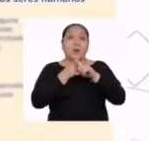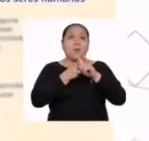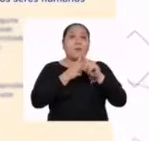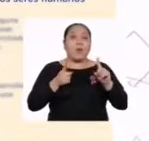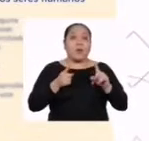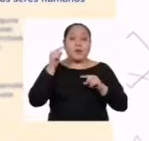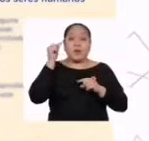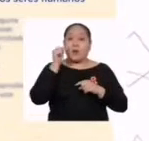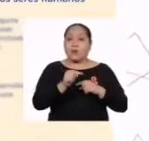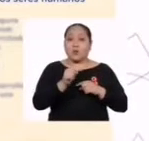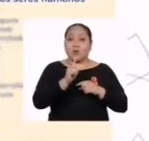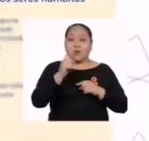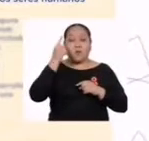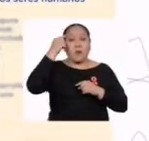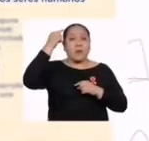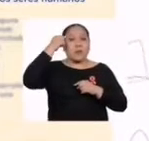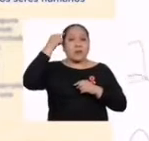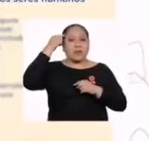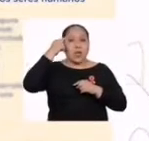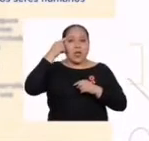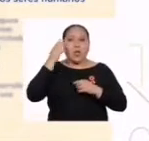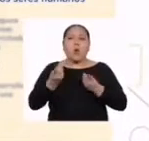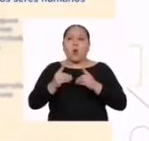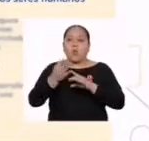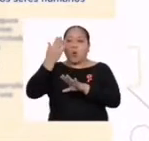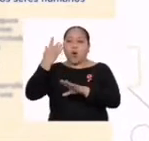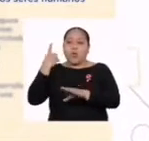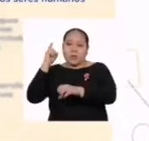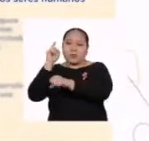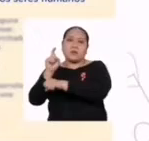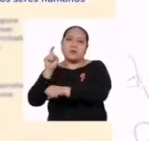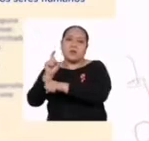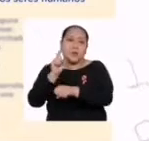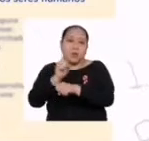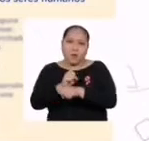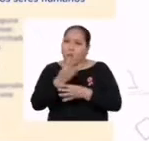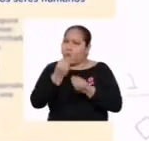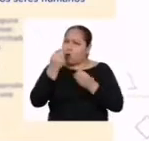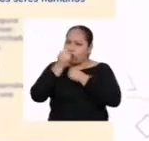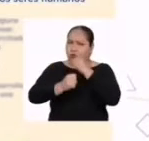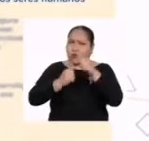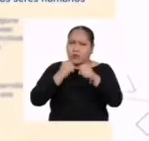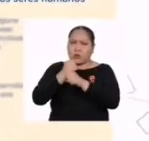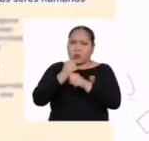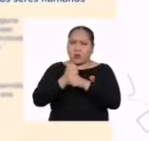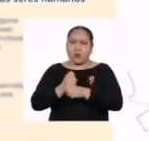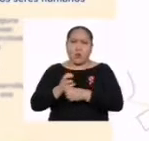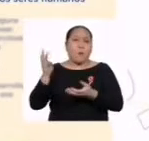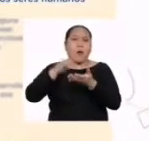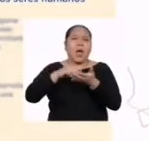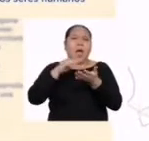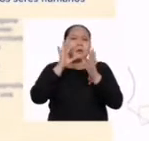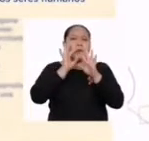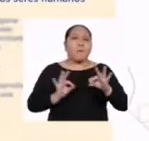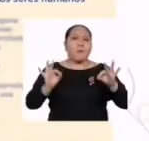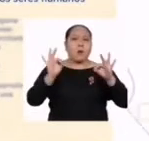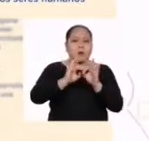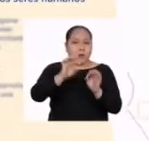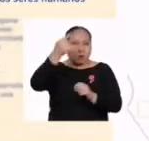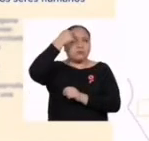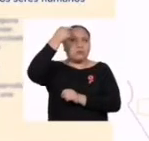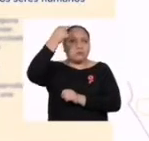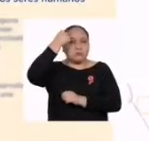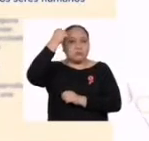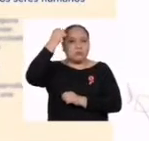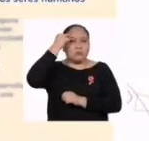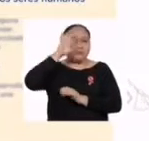no fue considerado así en la enseñanza por muchos años, ya que se superpuso lo intelectual sobre lo físico.